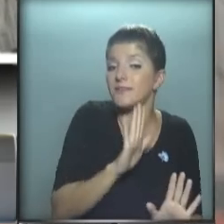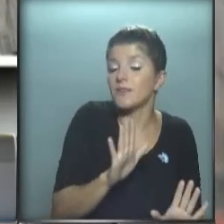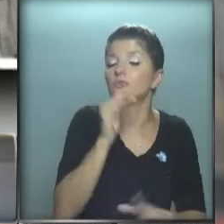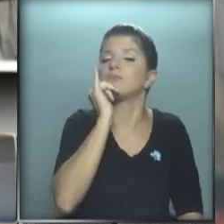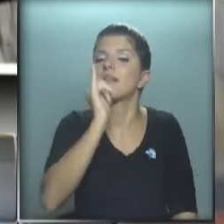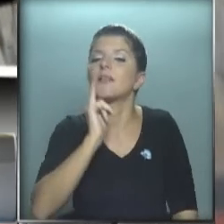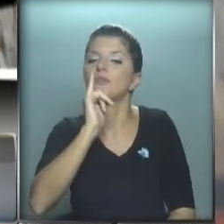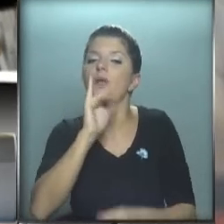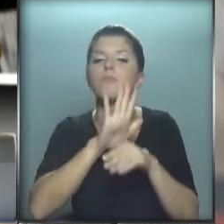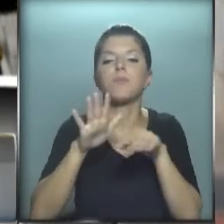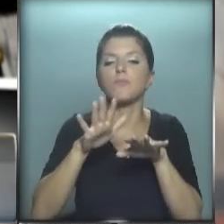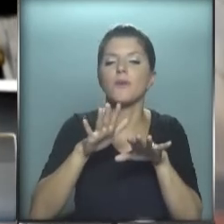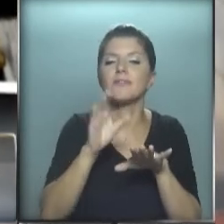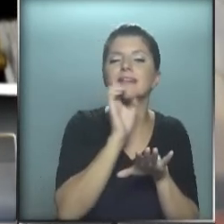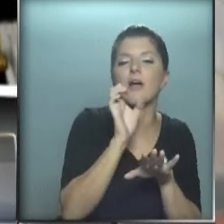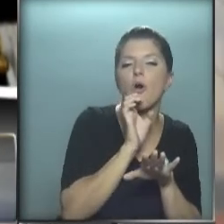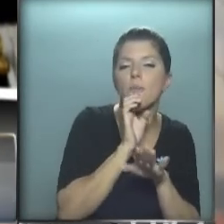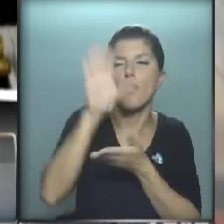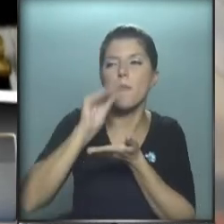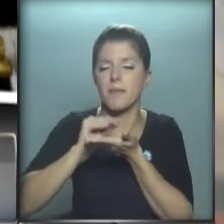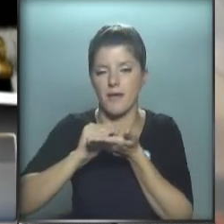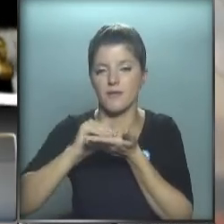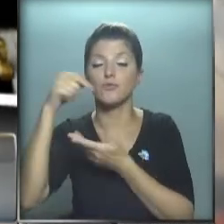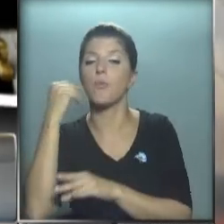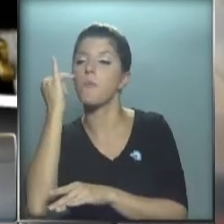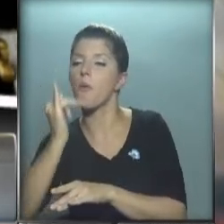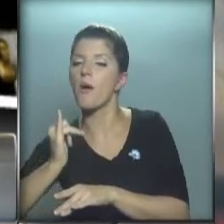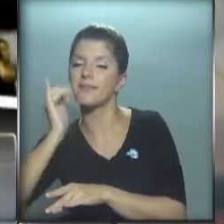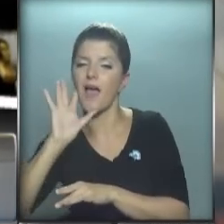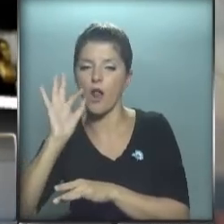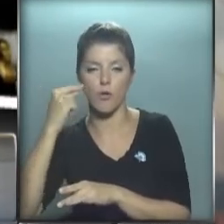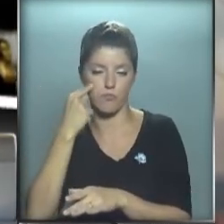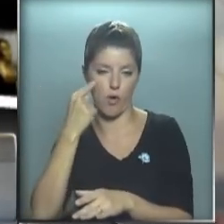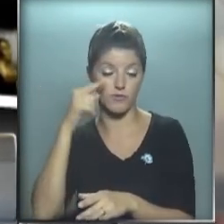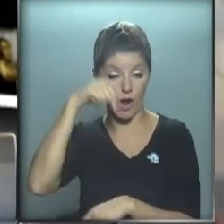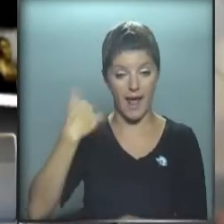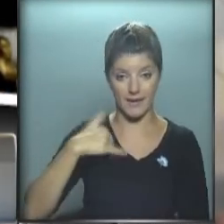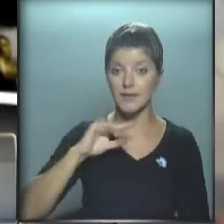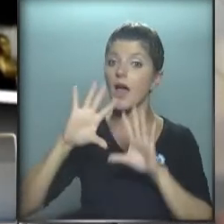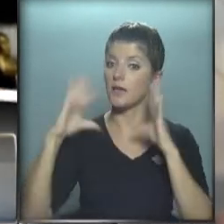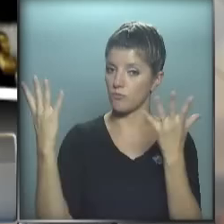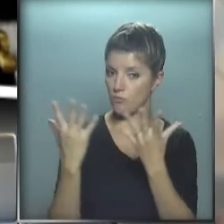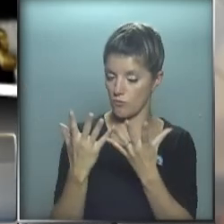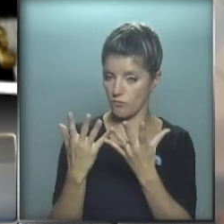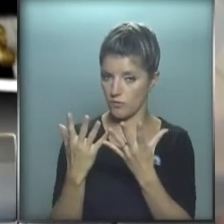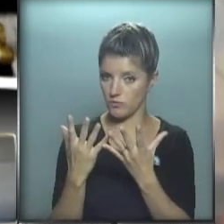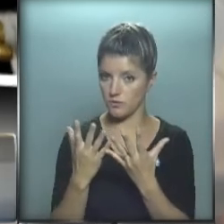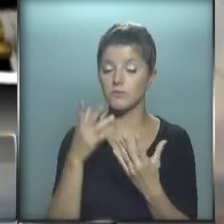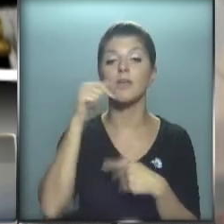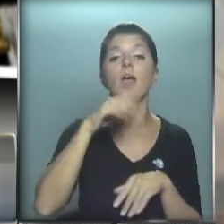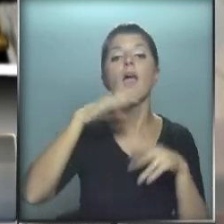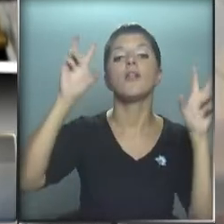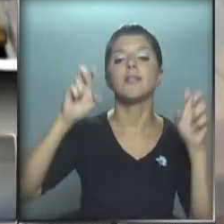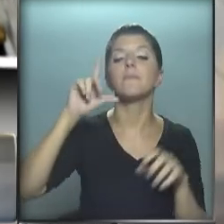literatura se mueve entre la parodia y la cita su poesía tiene ampli recon tanto en nuestro país como en el exterior las patas en la